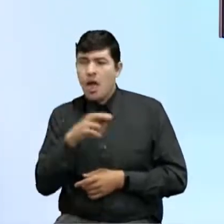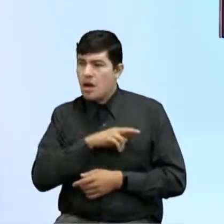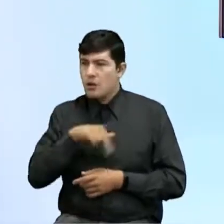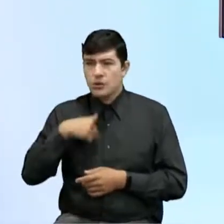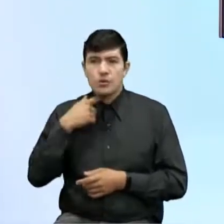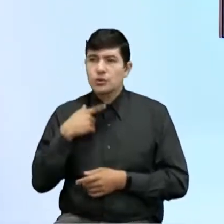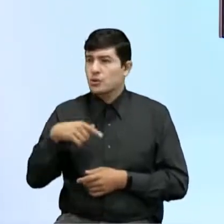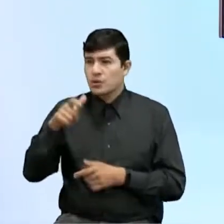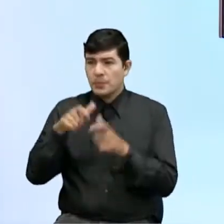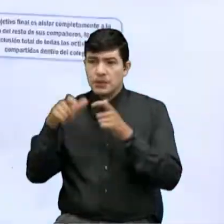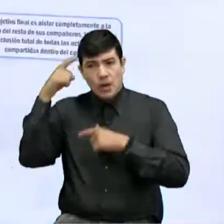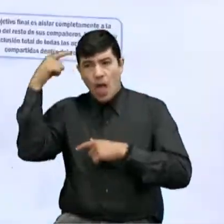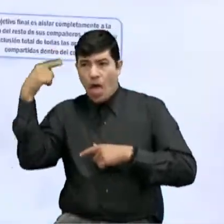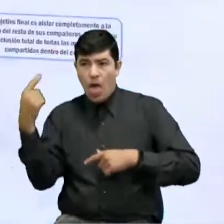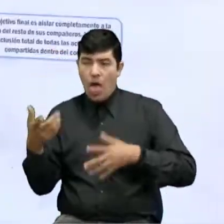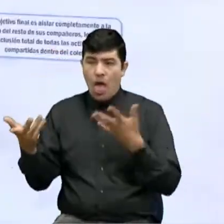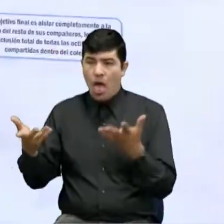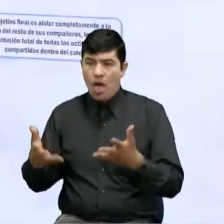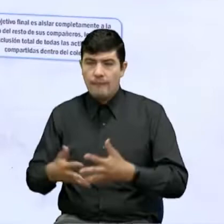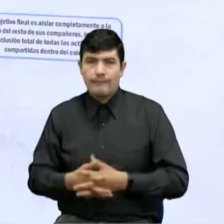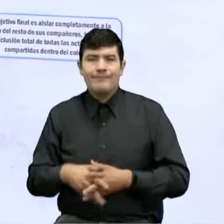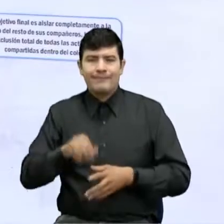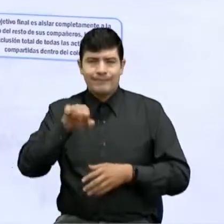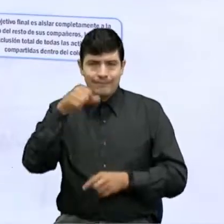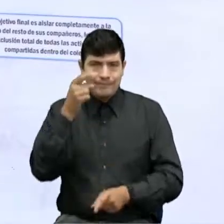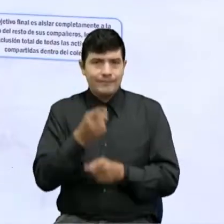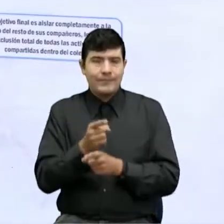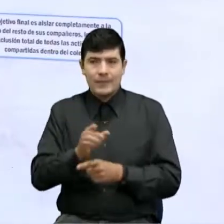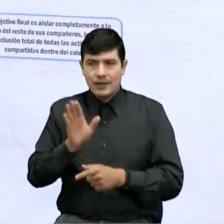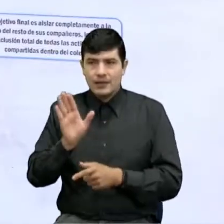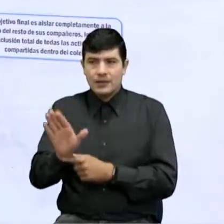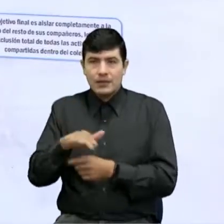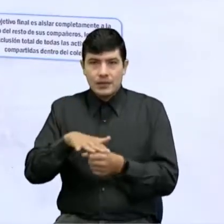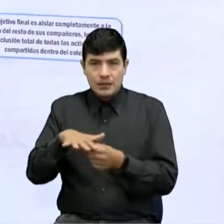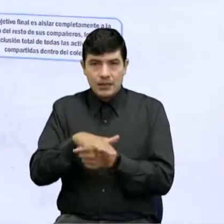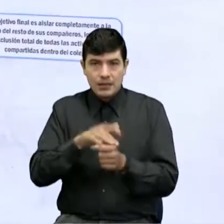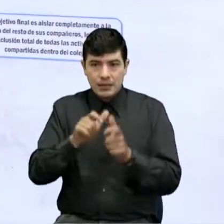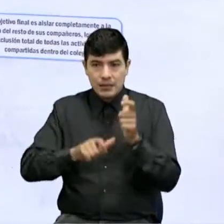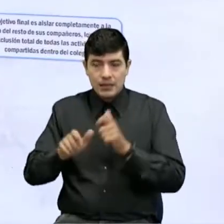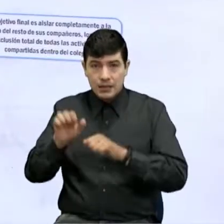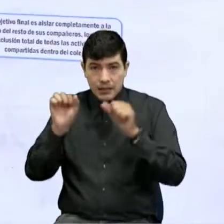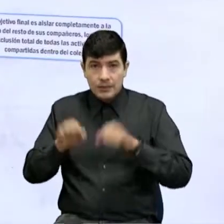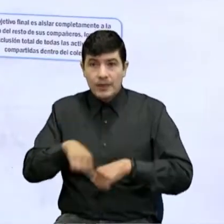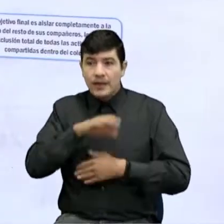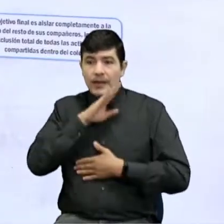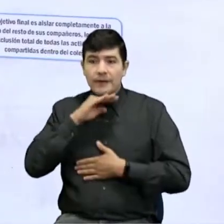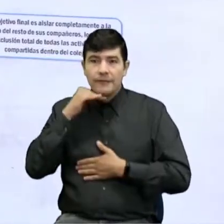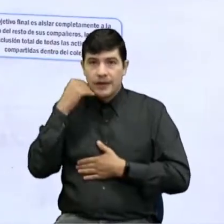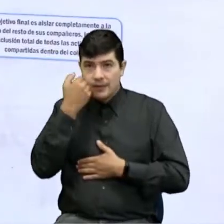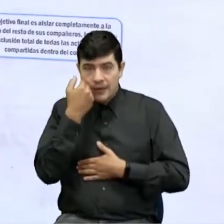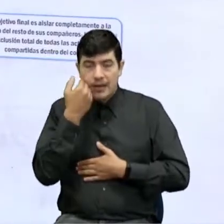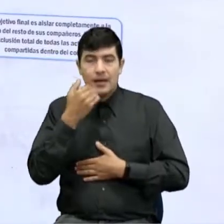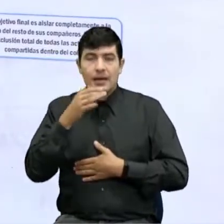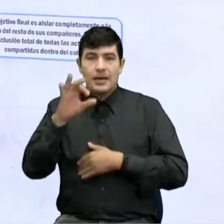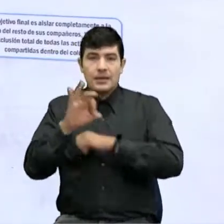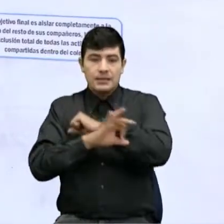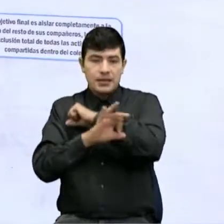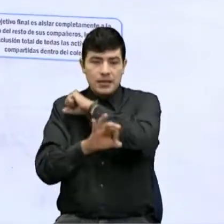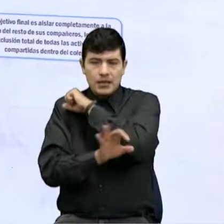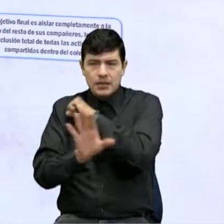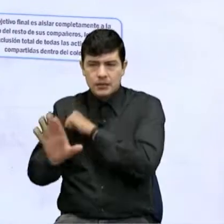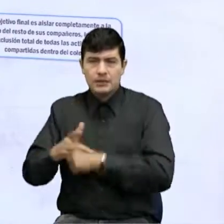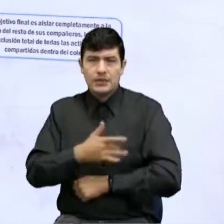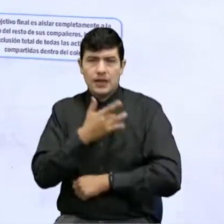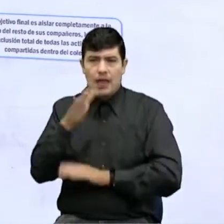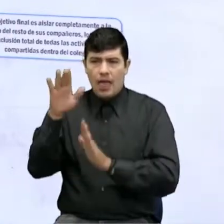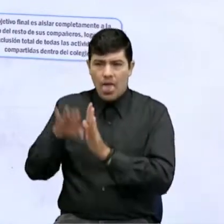gustan las personas churcas? Correcto. Entonces, ese tipo de la persona pues se puede enfermar psicológicamente porque se va a sentir menos que